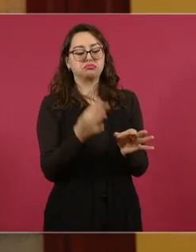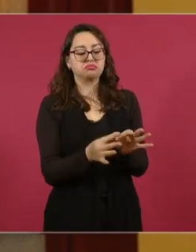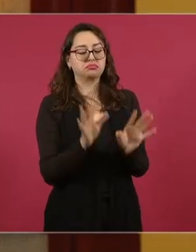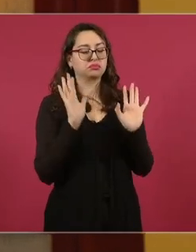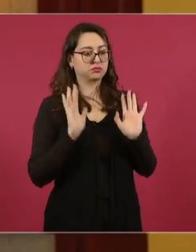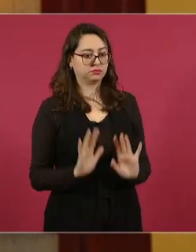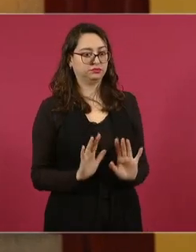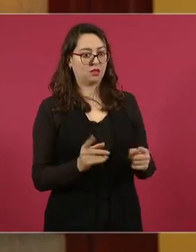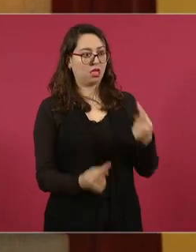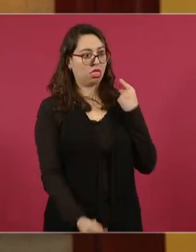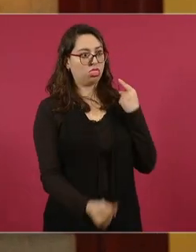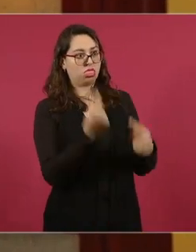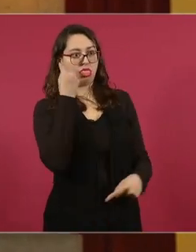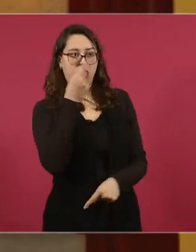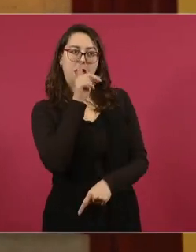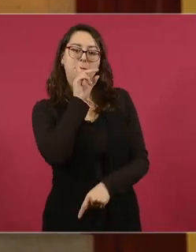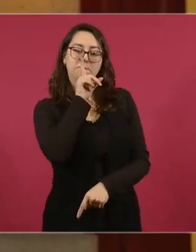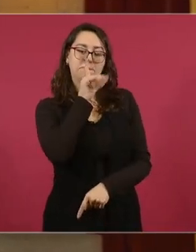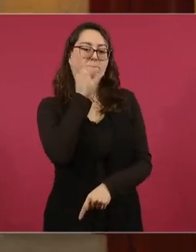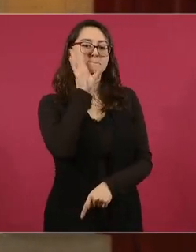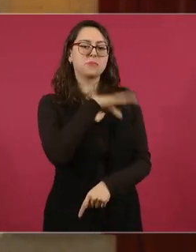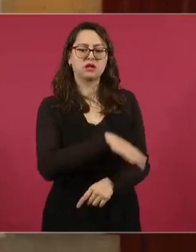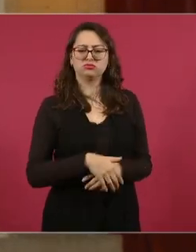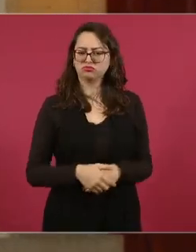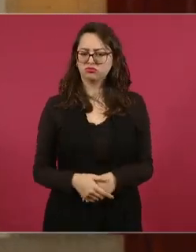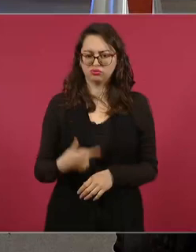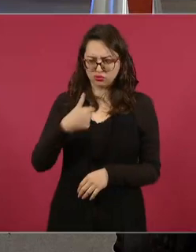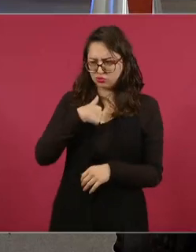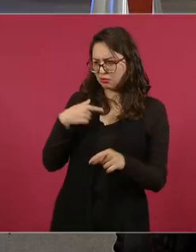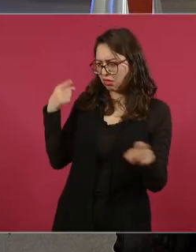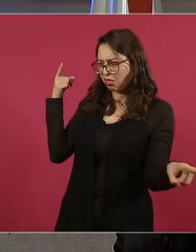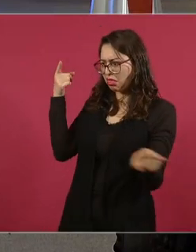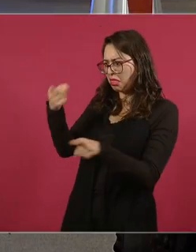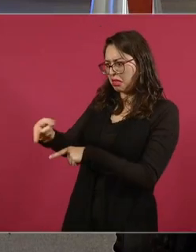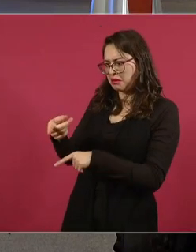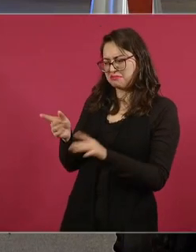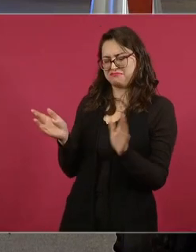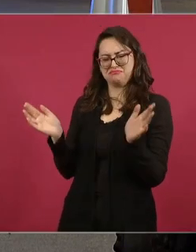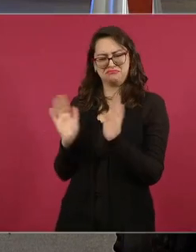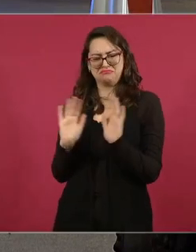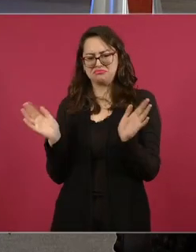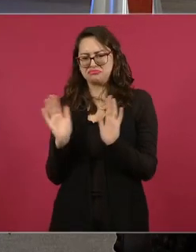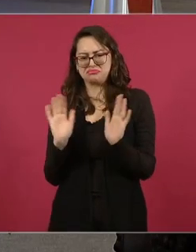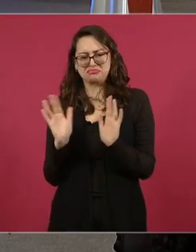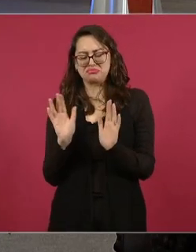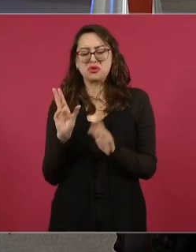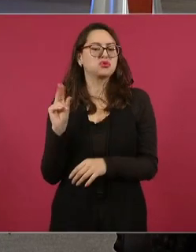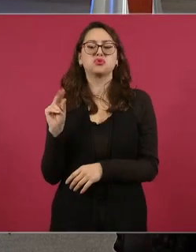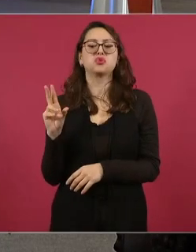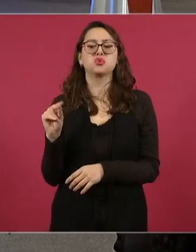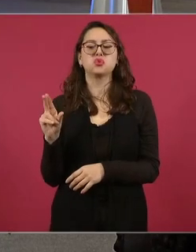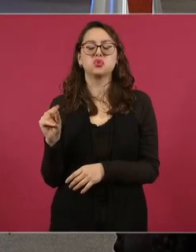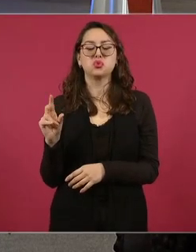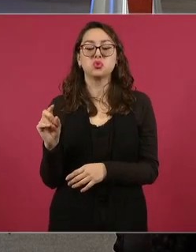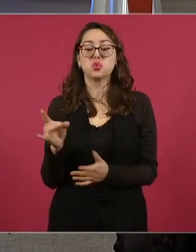desde su tribuna. Yo no estoy acusando más que de